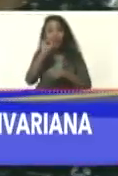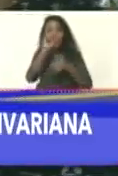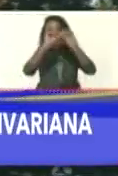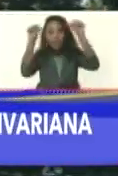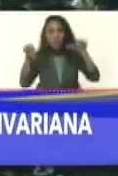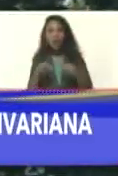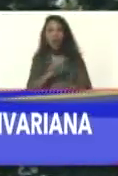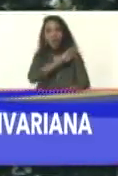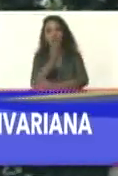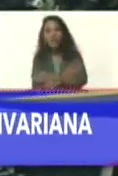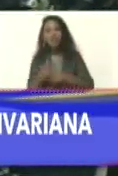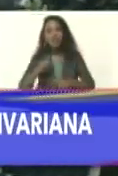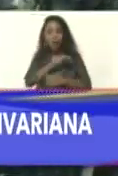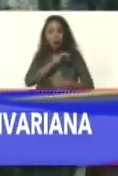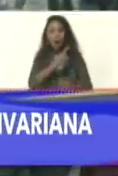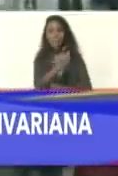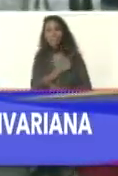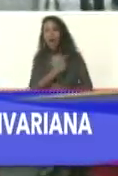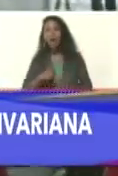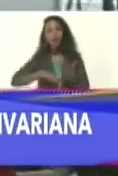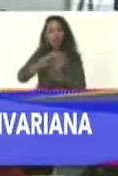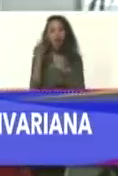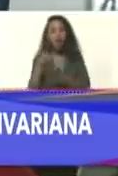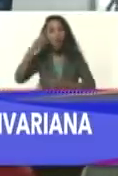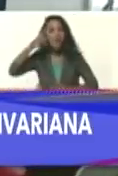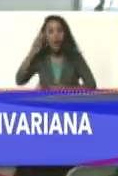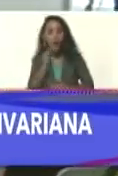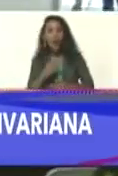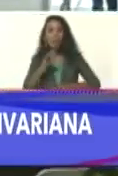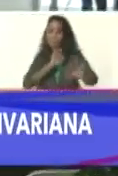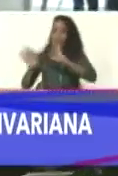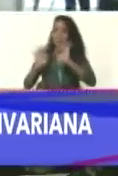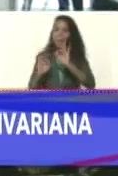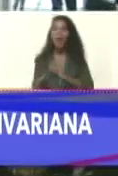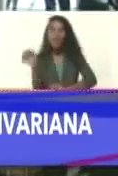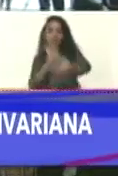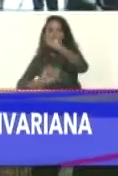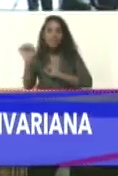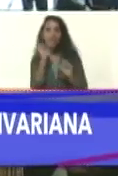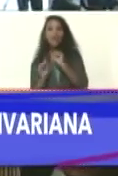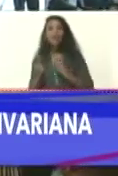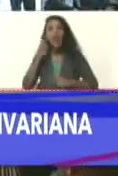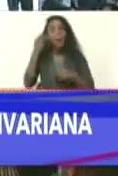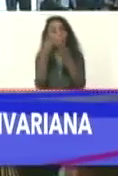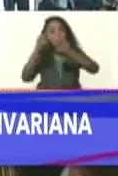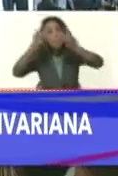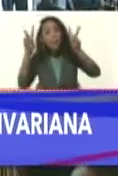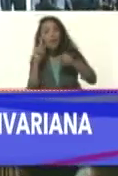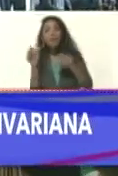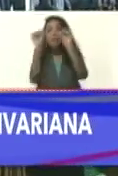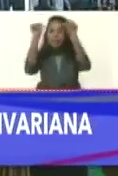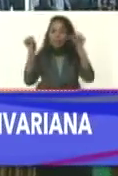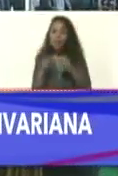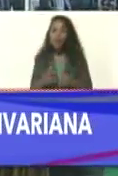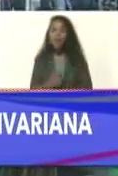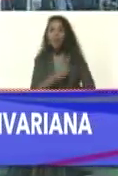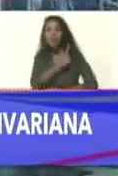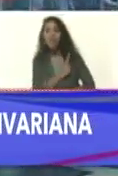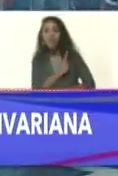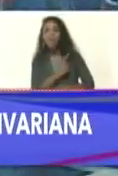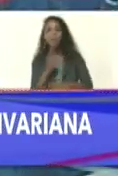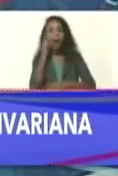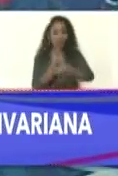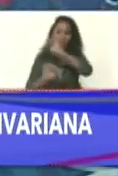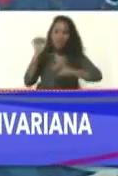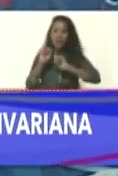Armada Nacional Bolivariana se prepara para defender la paz y tiene el sistema de armas de guerra para defender